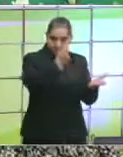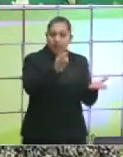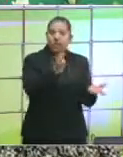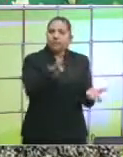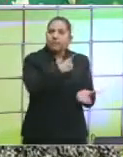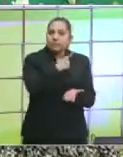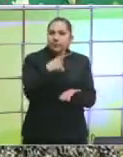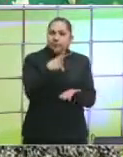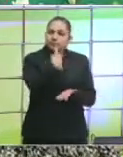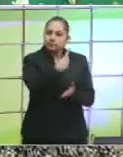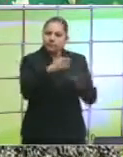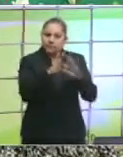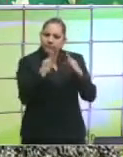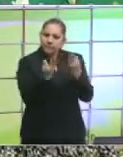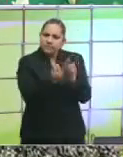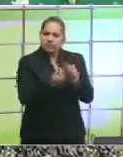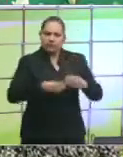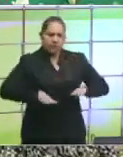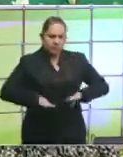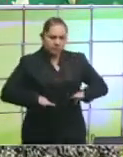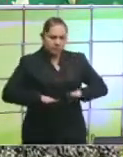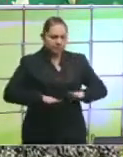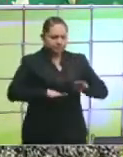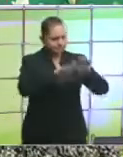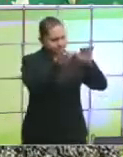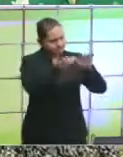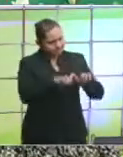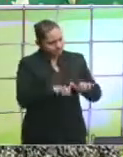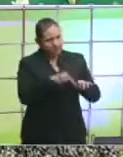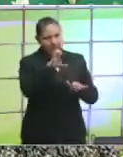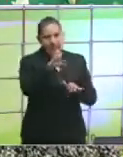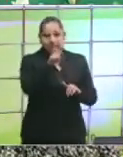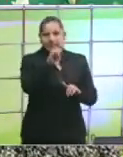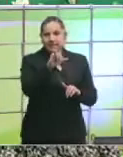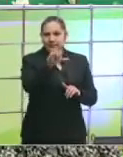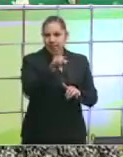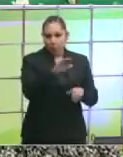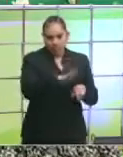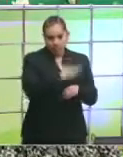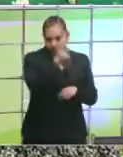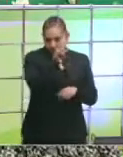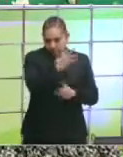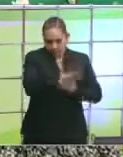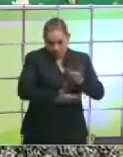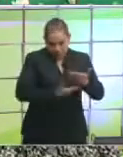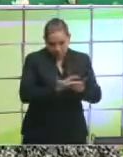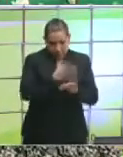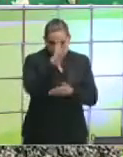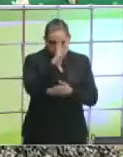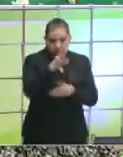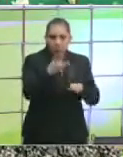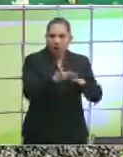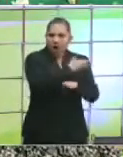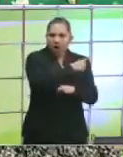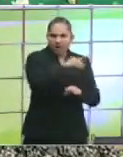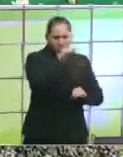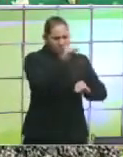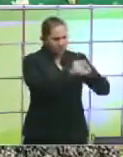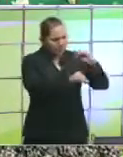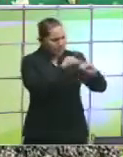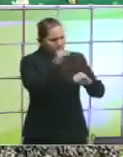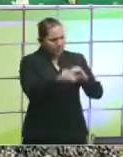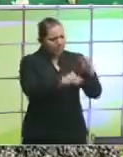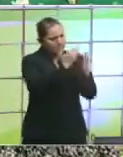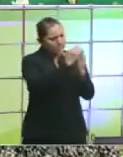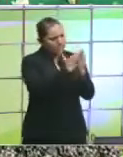estilo adecuado desde mi punto de vista y con el mayor respeto en la forma en que se redactaban las gentes y yo decía que la coma judicial